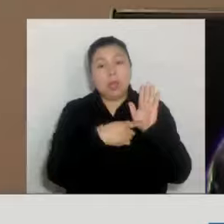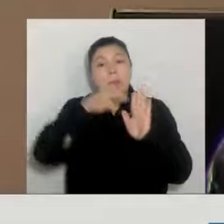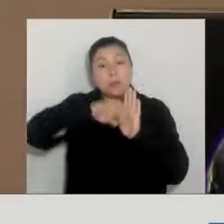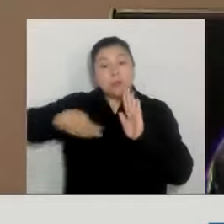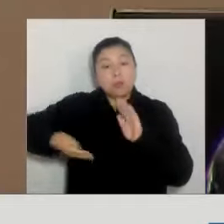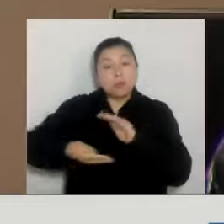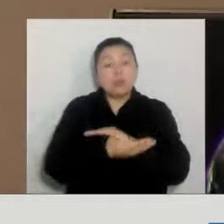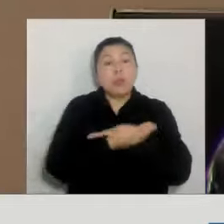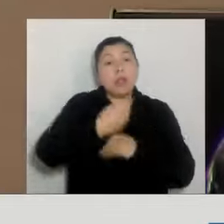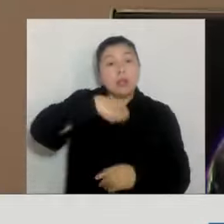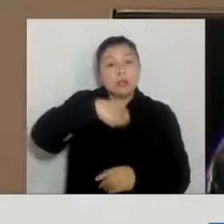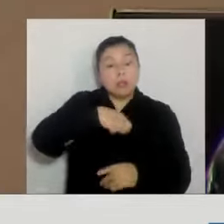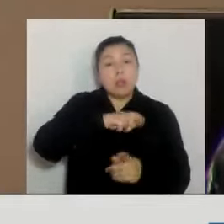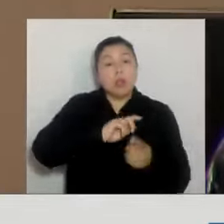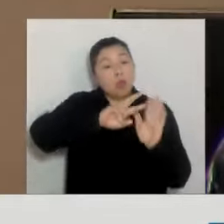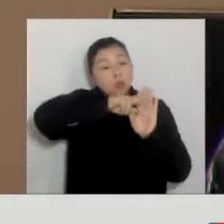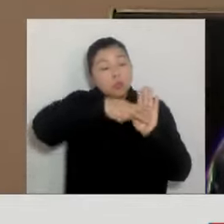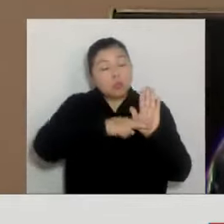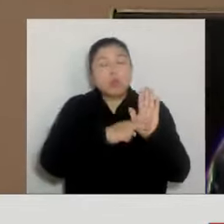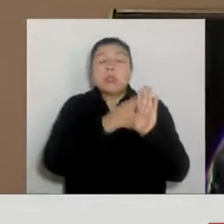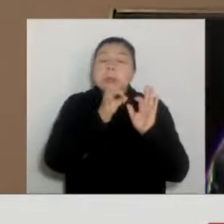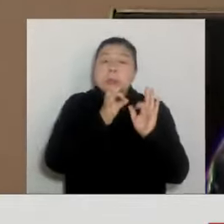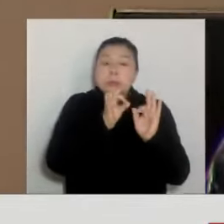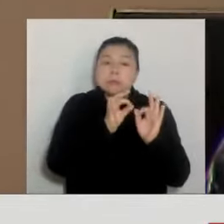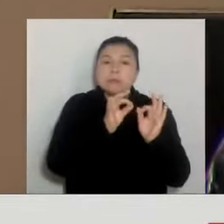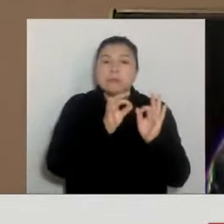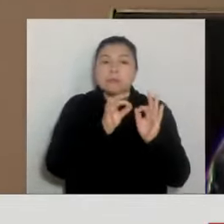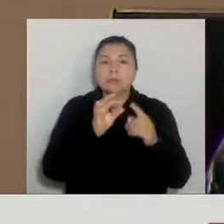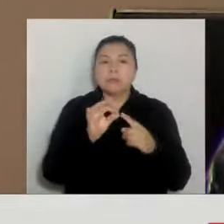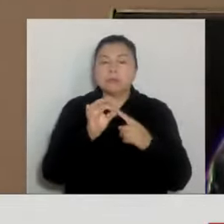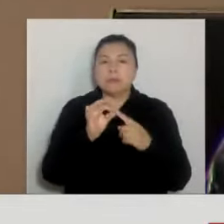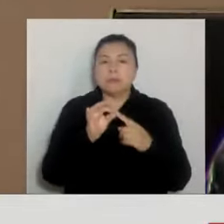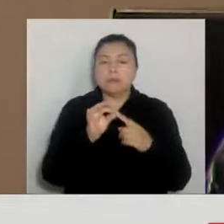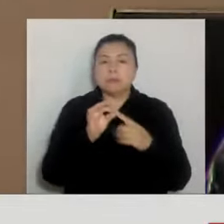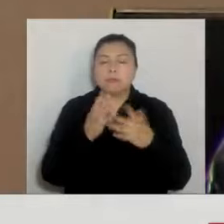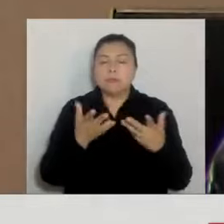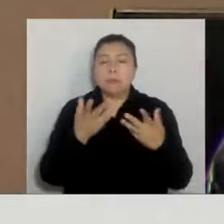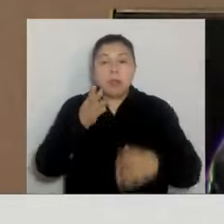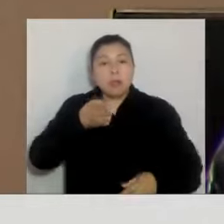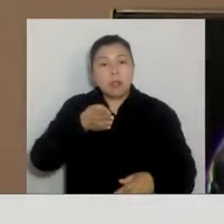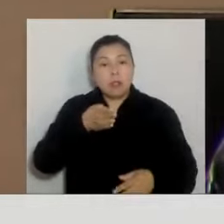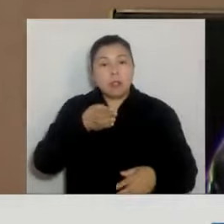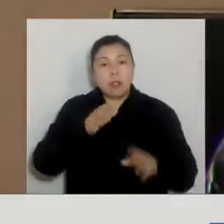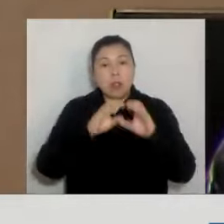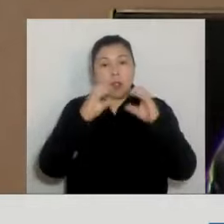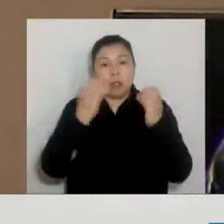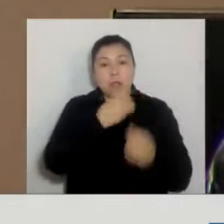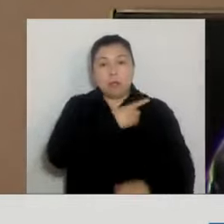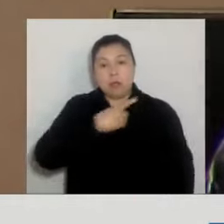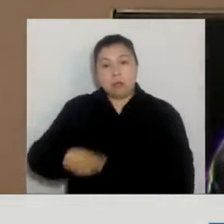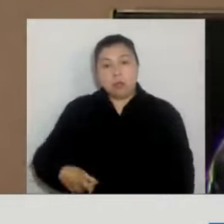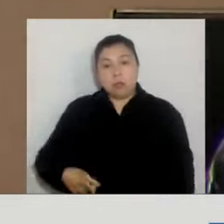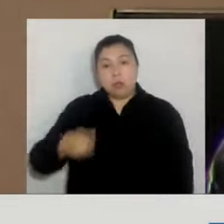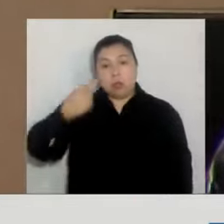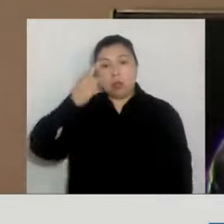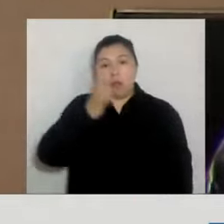modificaciones adecu atori principalmente a lo que pudimos enviar desde la cámara de diputados no